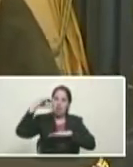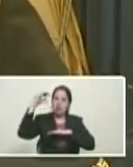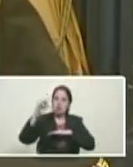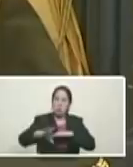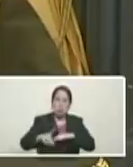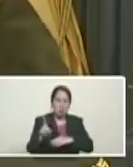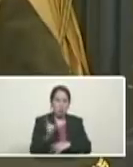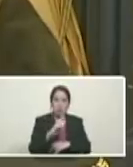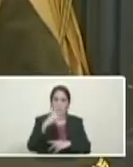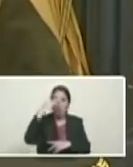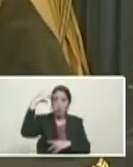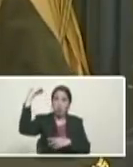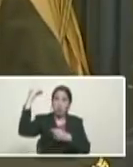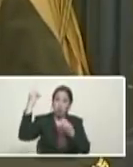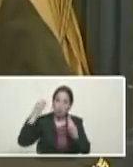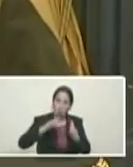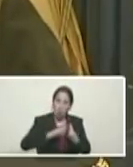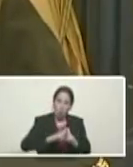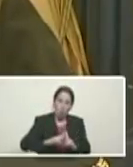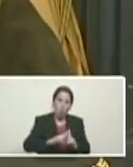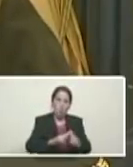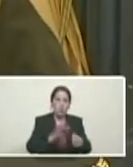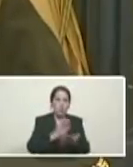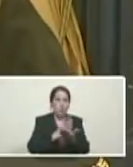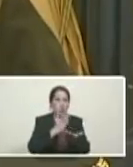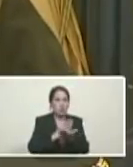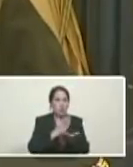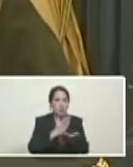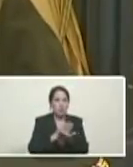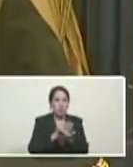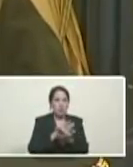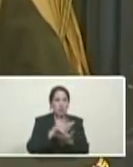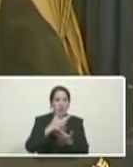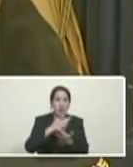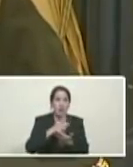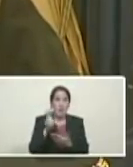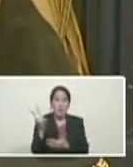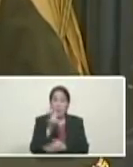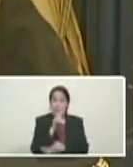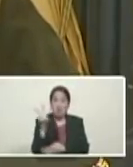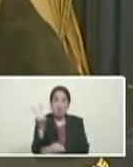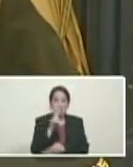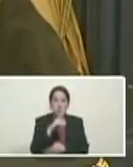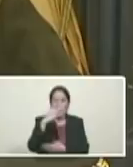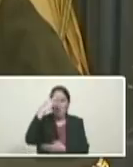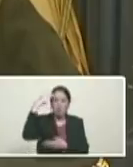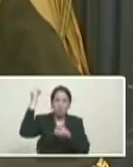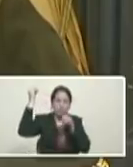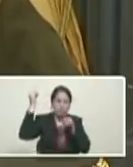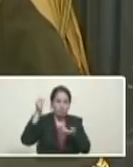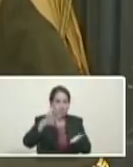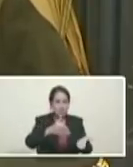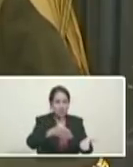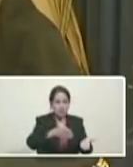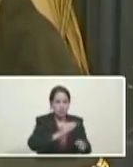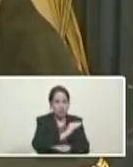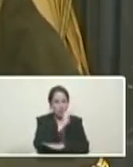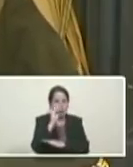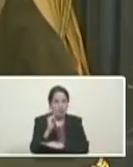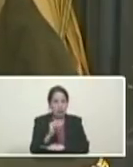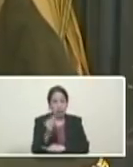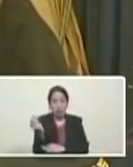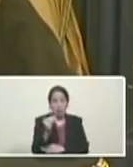nuestro dios creador venezuela no estuvo sola venezuela tú sus bendiciones hoy más que